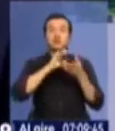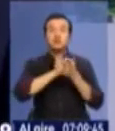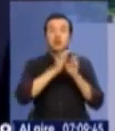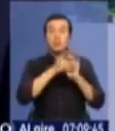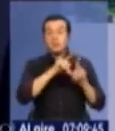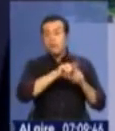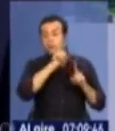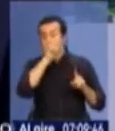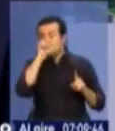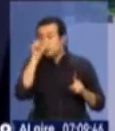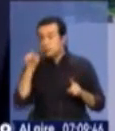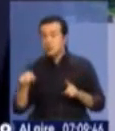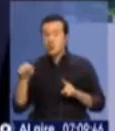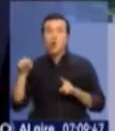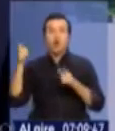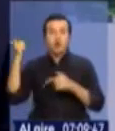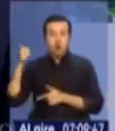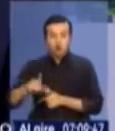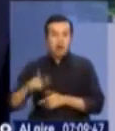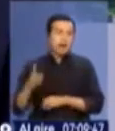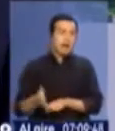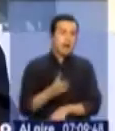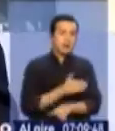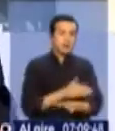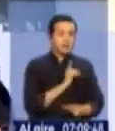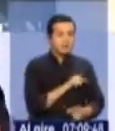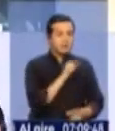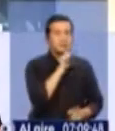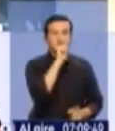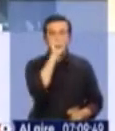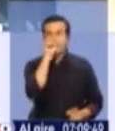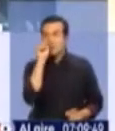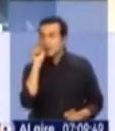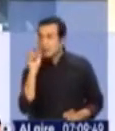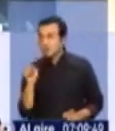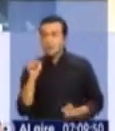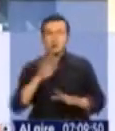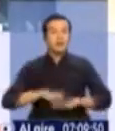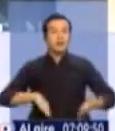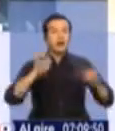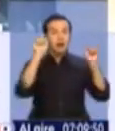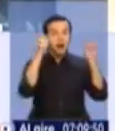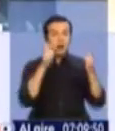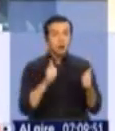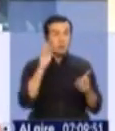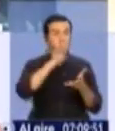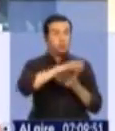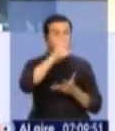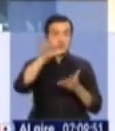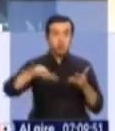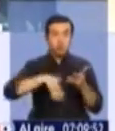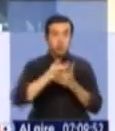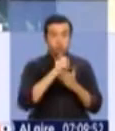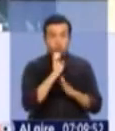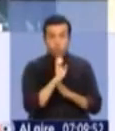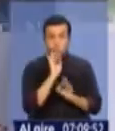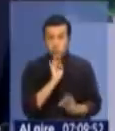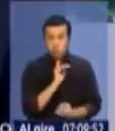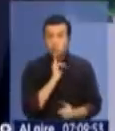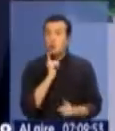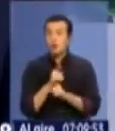va a haber una expectativa pero a su vez se va a visibilizar el arte ecuatoriano en esta provincia desde luego y tiene 28